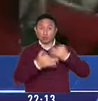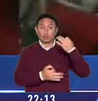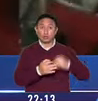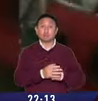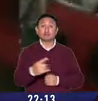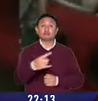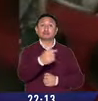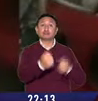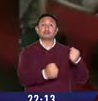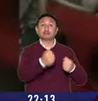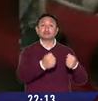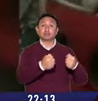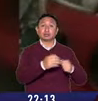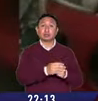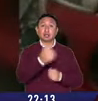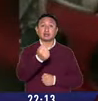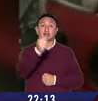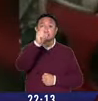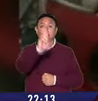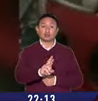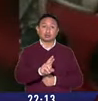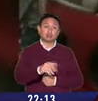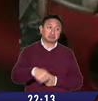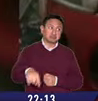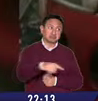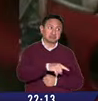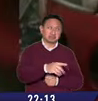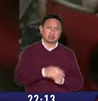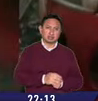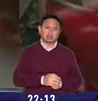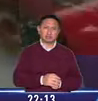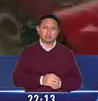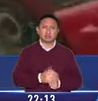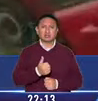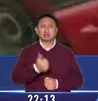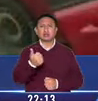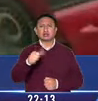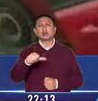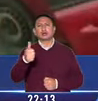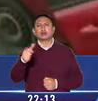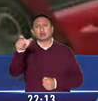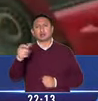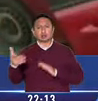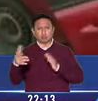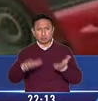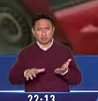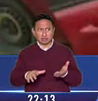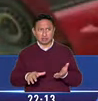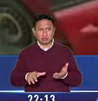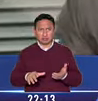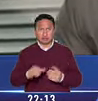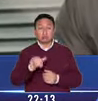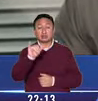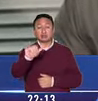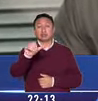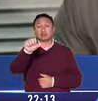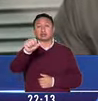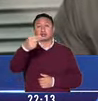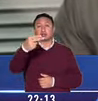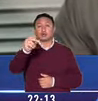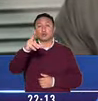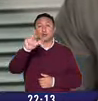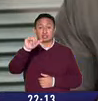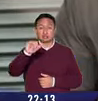auto localizado en el sur no tiene ninguna vinculación con otra muerte violenta en Yaguachi. Es un vehículo